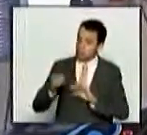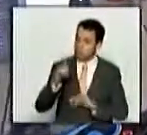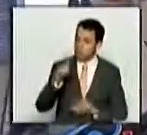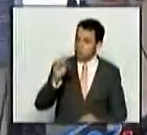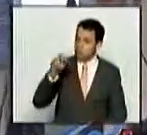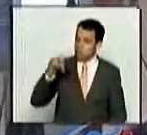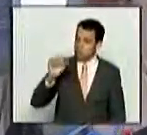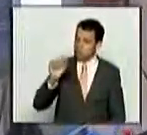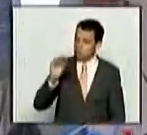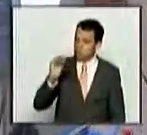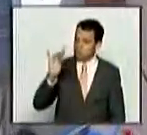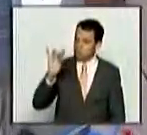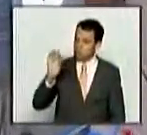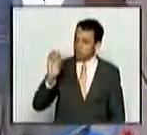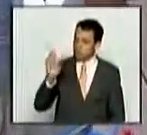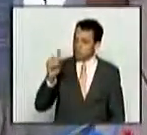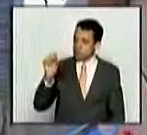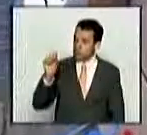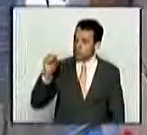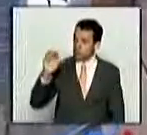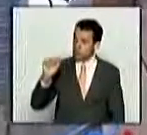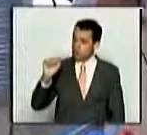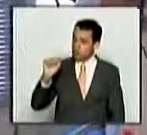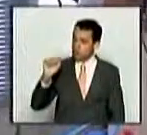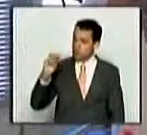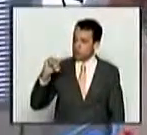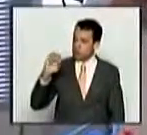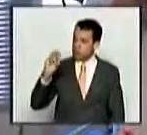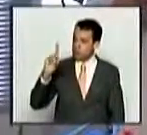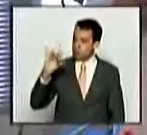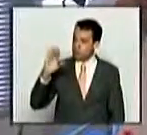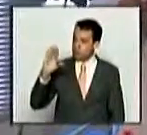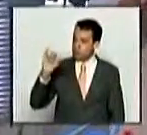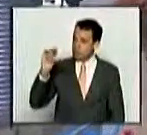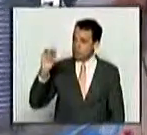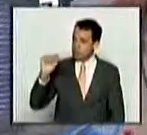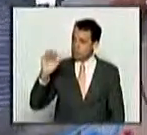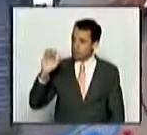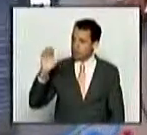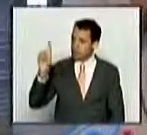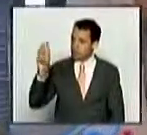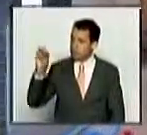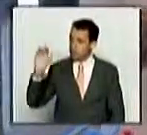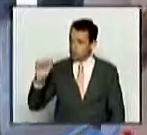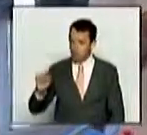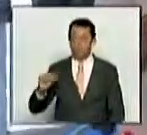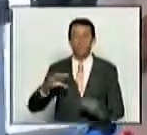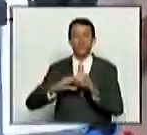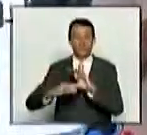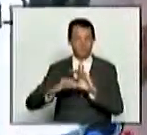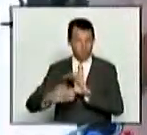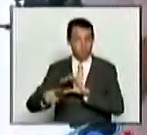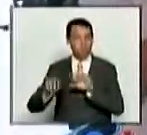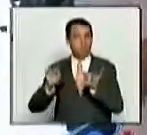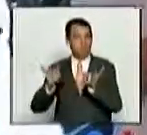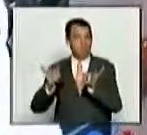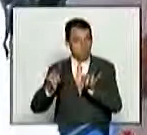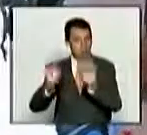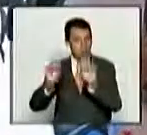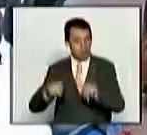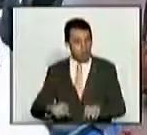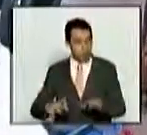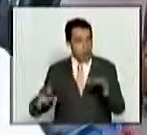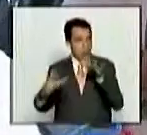Sana Medicina del Alma. Y ahí van a encontrar una página muy importante con ayudas terapéuticas que ustedes pueden hacer en sus casas,